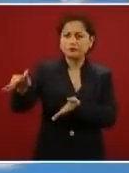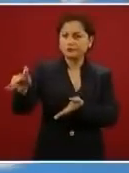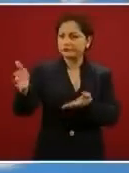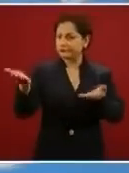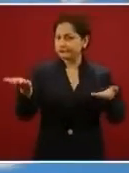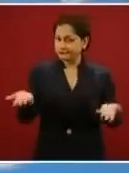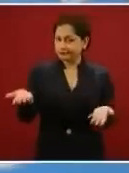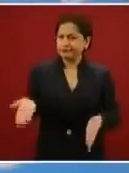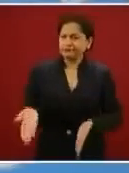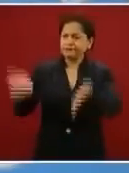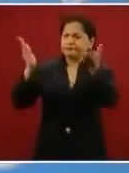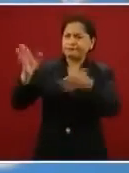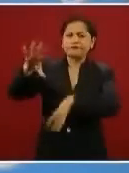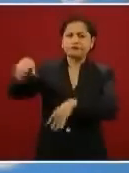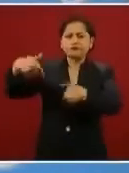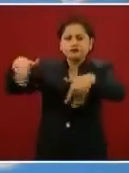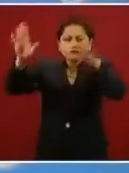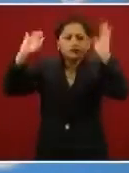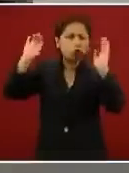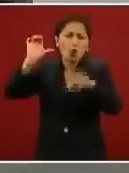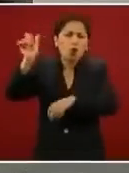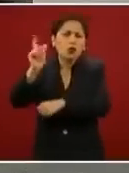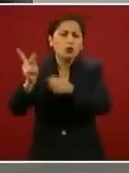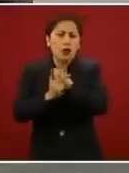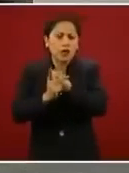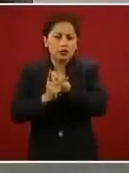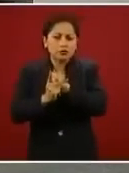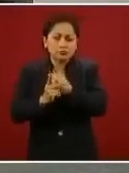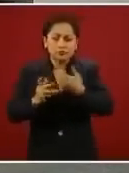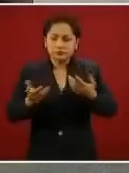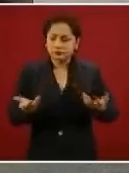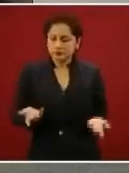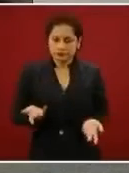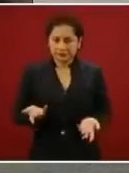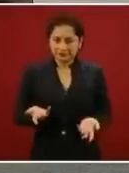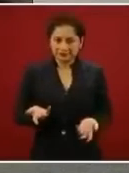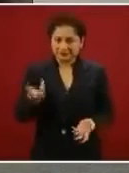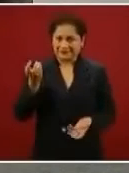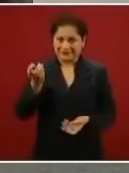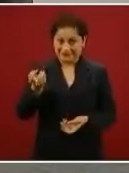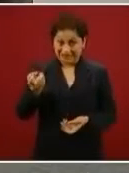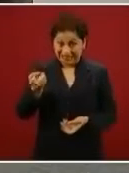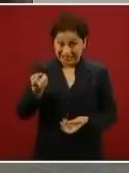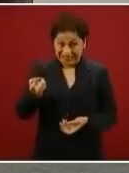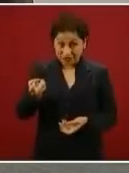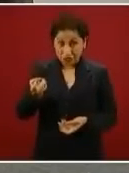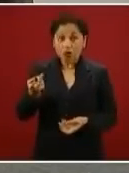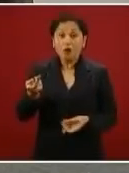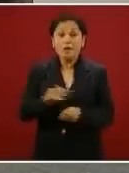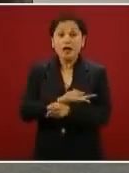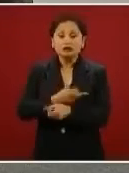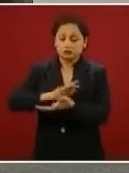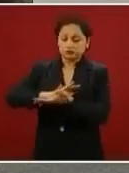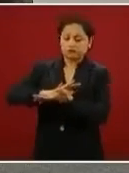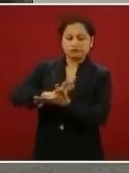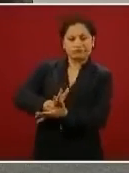que continúen a ver a dónde les permiten atracar. O sea, eso es inhumano.